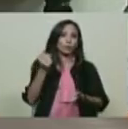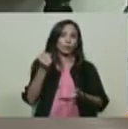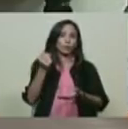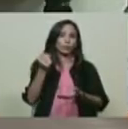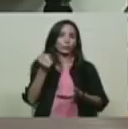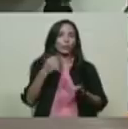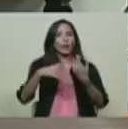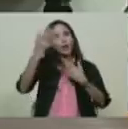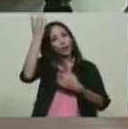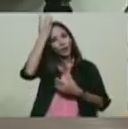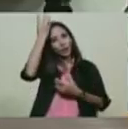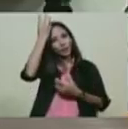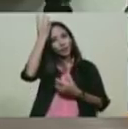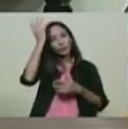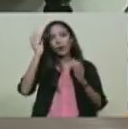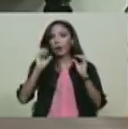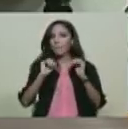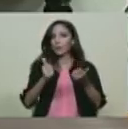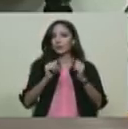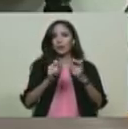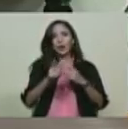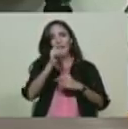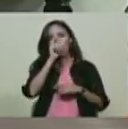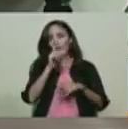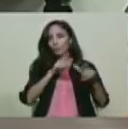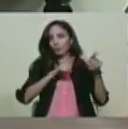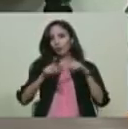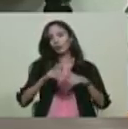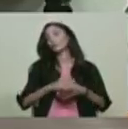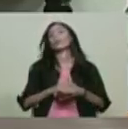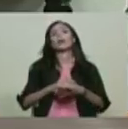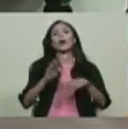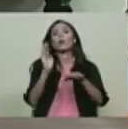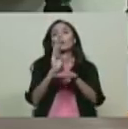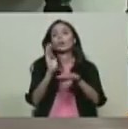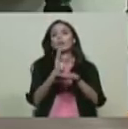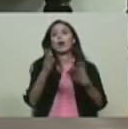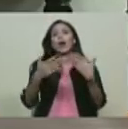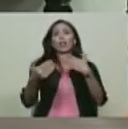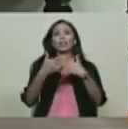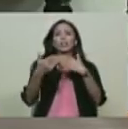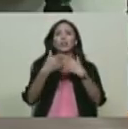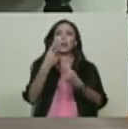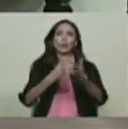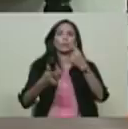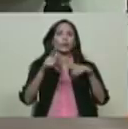de Reyes para arrancar en la protección frente a la guerra económica